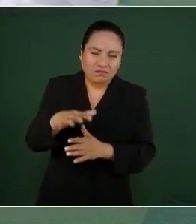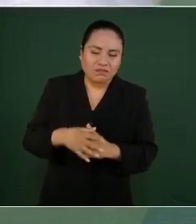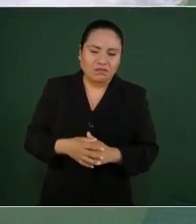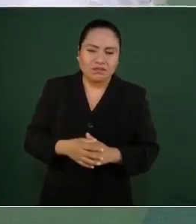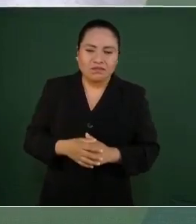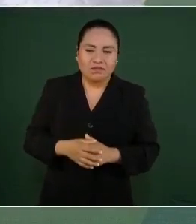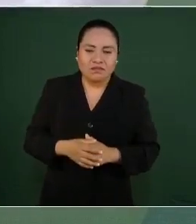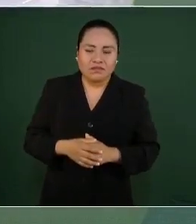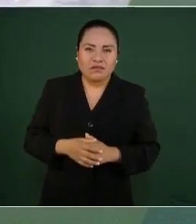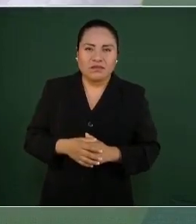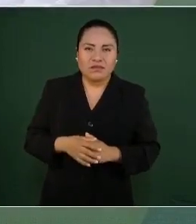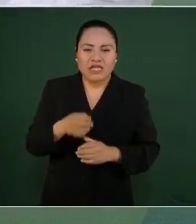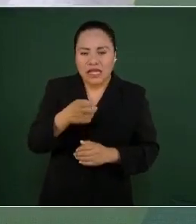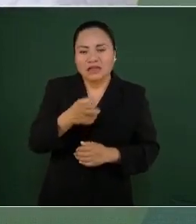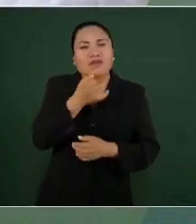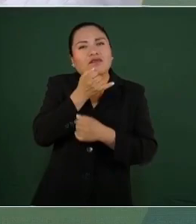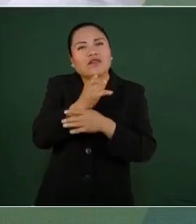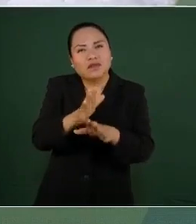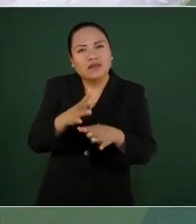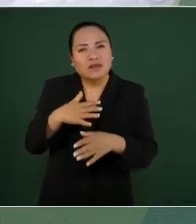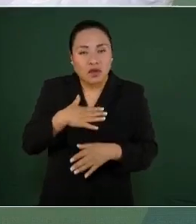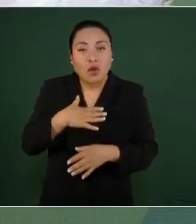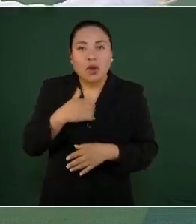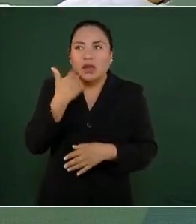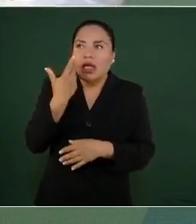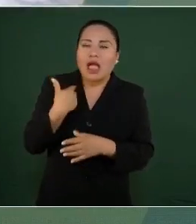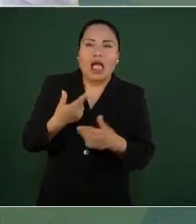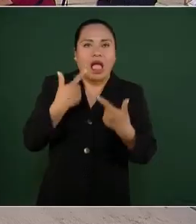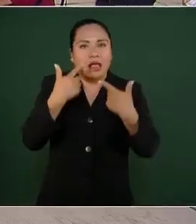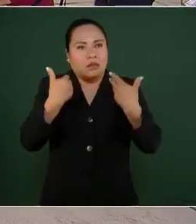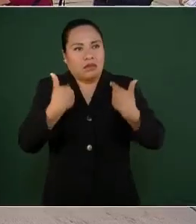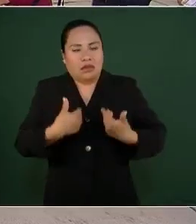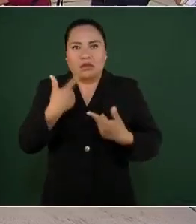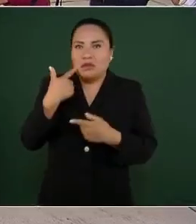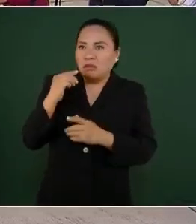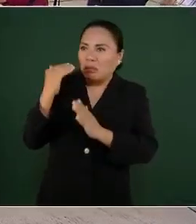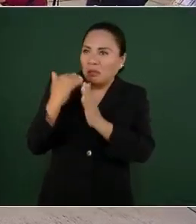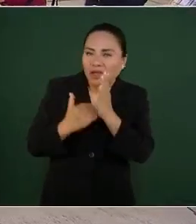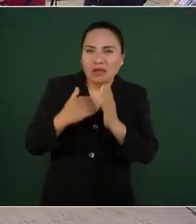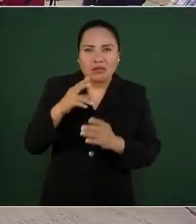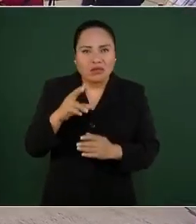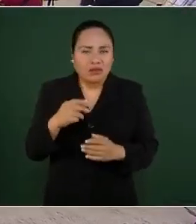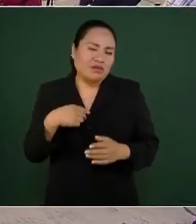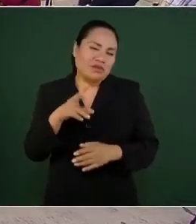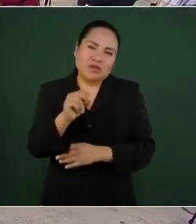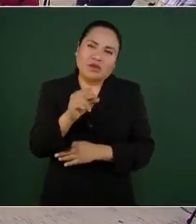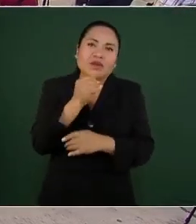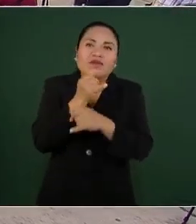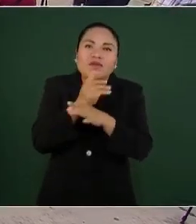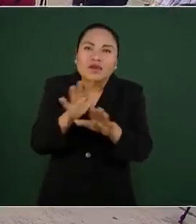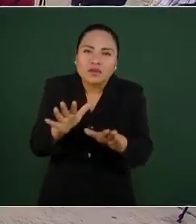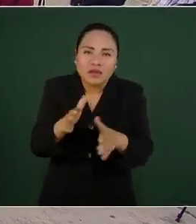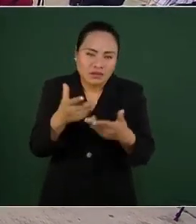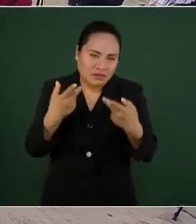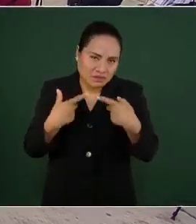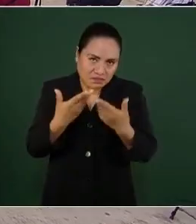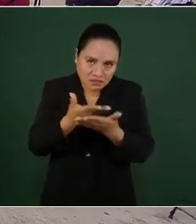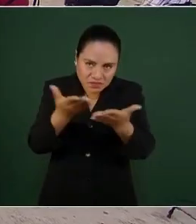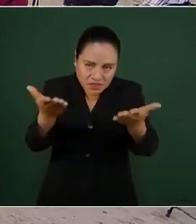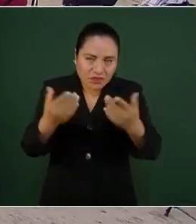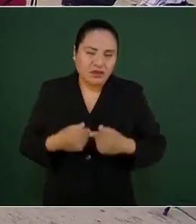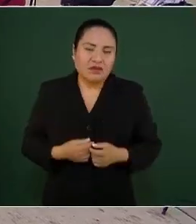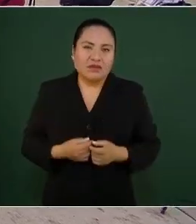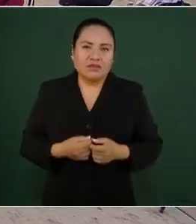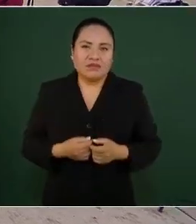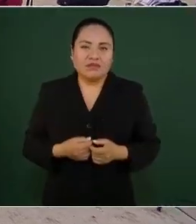Todo esto ayuda, pero no es para que yo me defienda, es para informarle al pueblo, porque de esto la